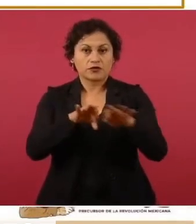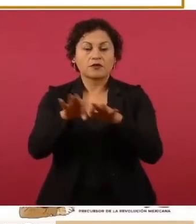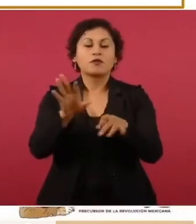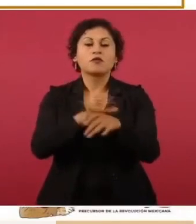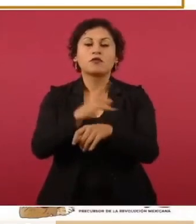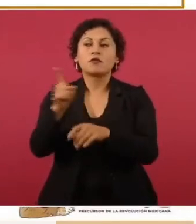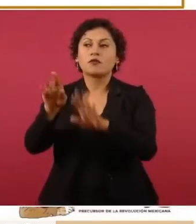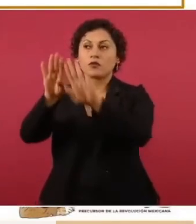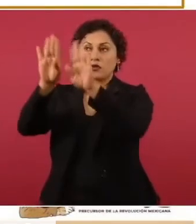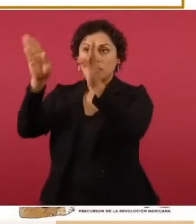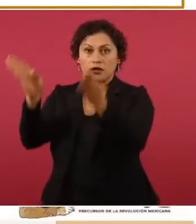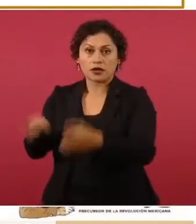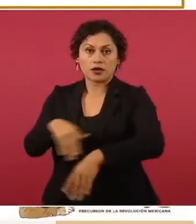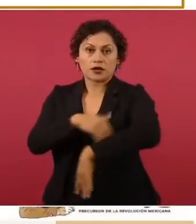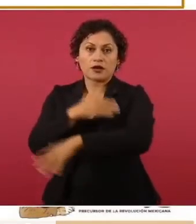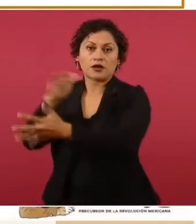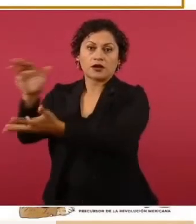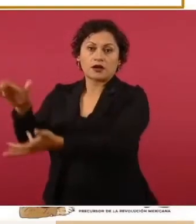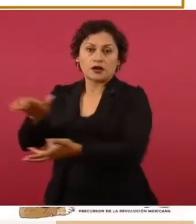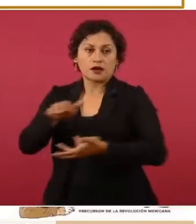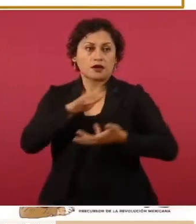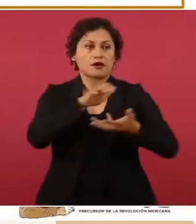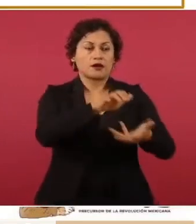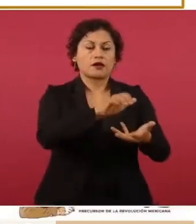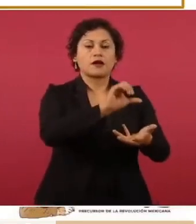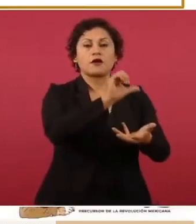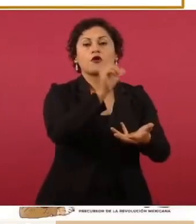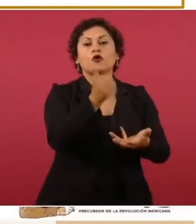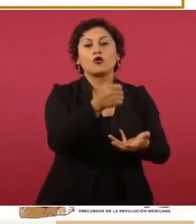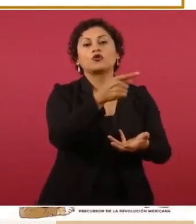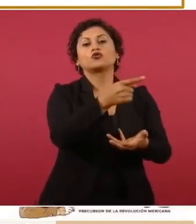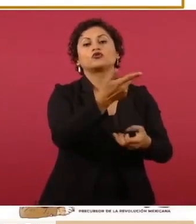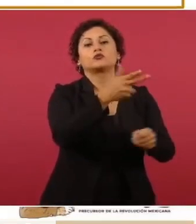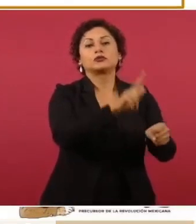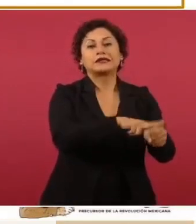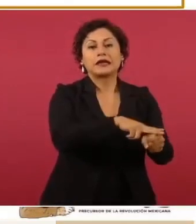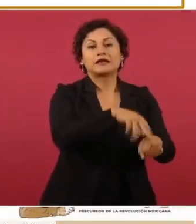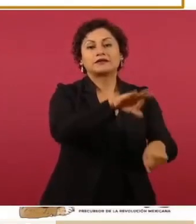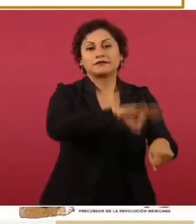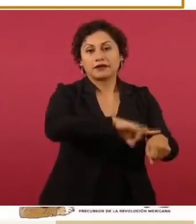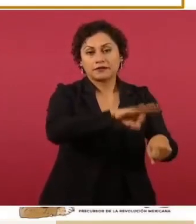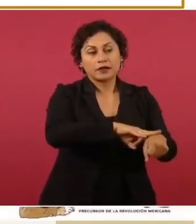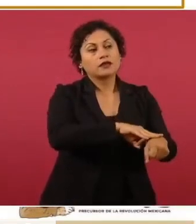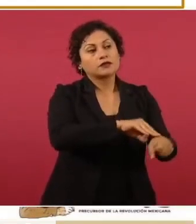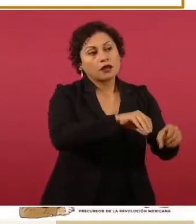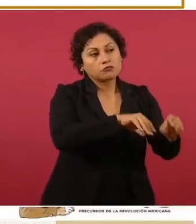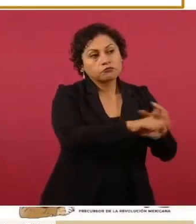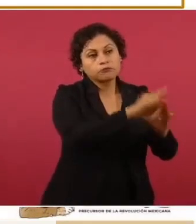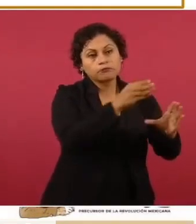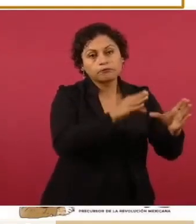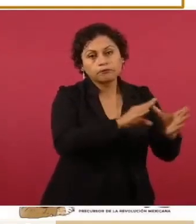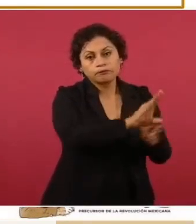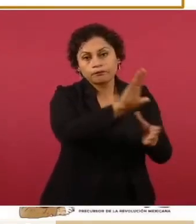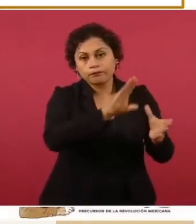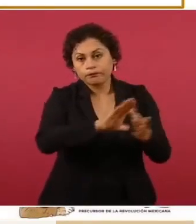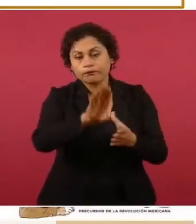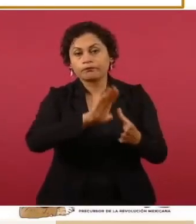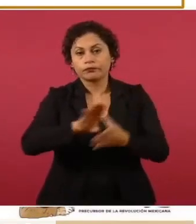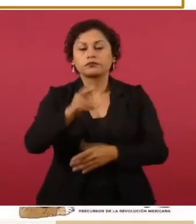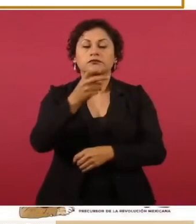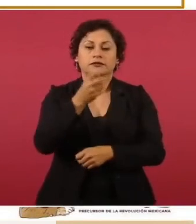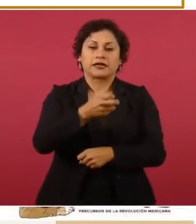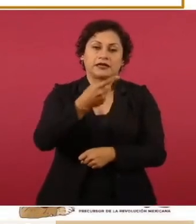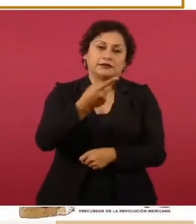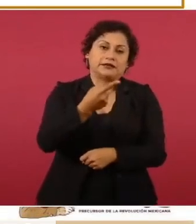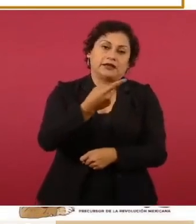los almacenes o a las farmacias de las unidades más pequeñas de primer nivel, pues se tiene que hacer esa parte de última milla, que es la que estamos